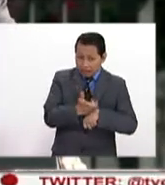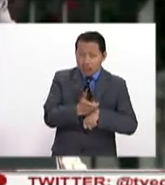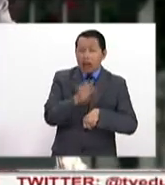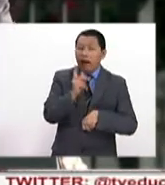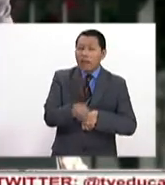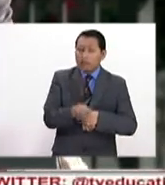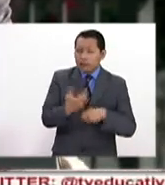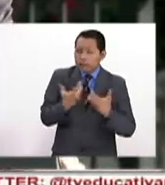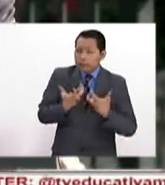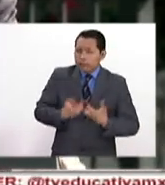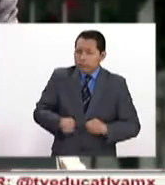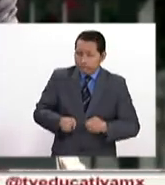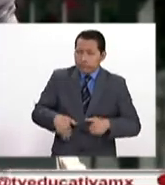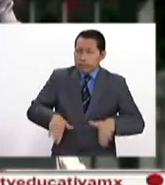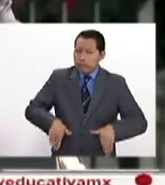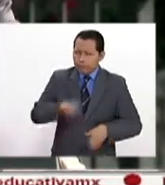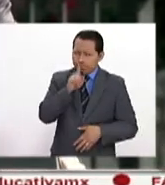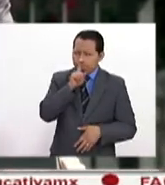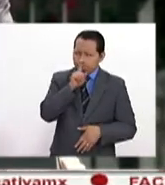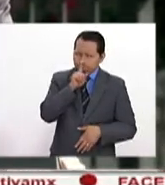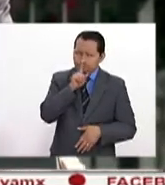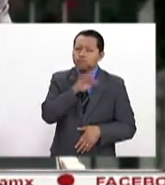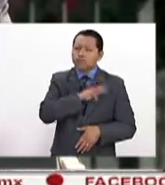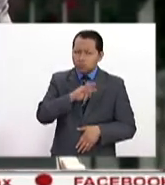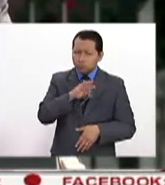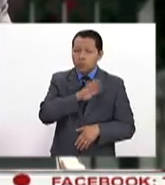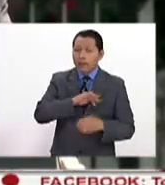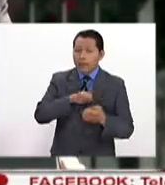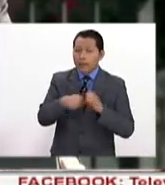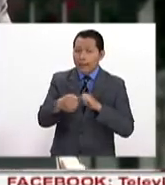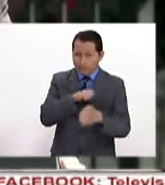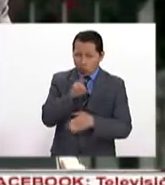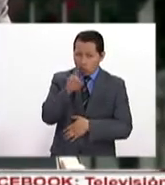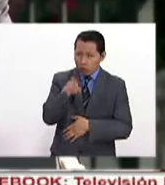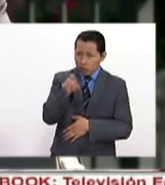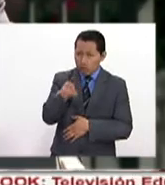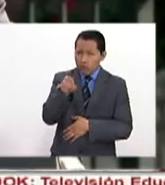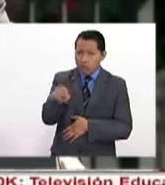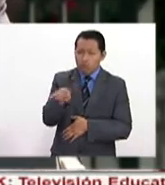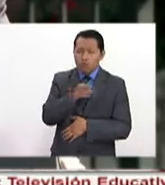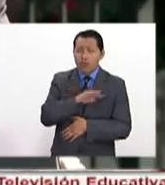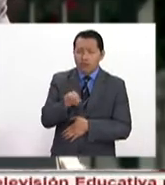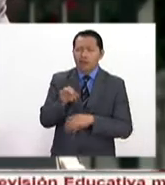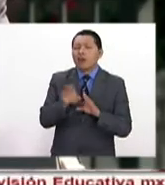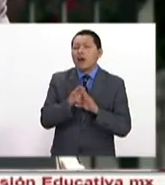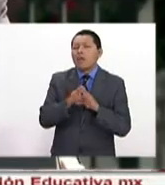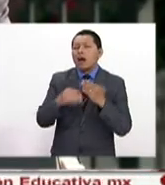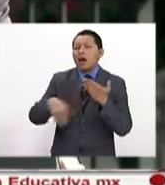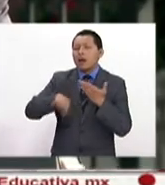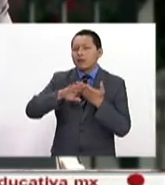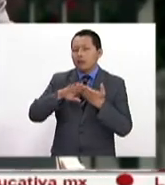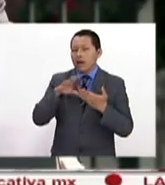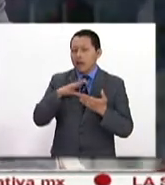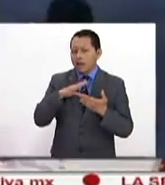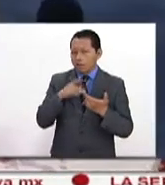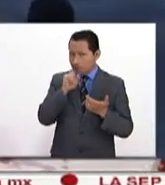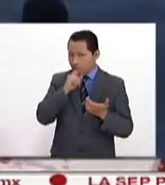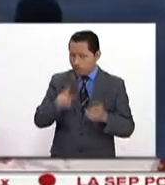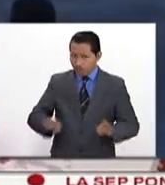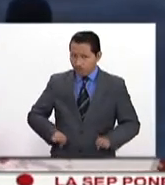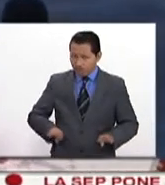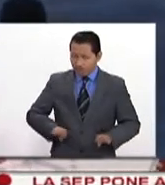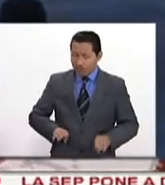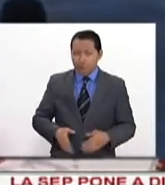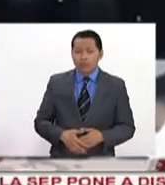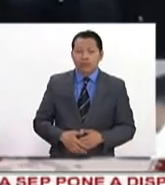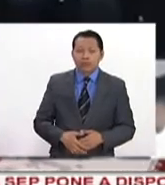aquellos que lo intentaron pronto se sumarán a la larga lista de enemigos vencidos que se atrevieron a poner a prueba nuestro temple.